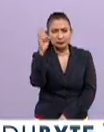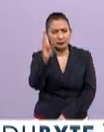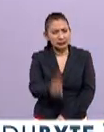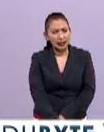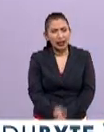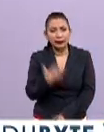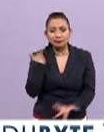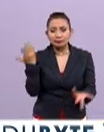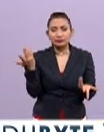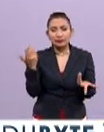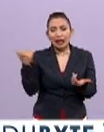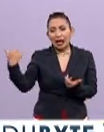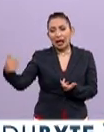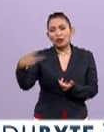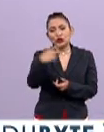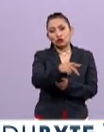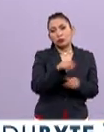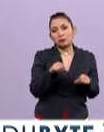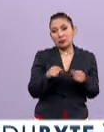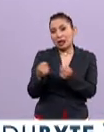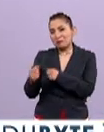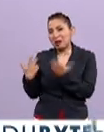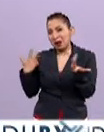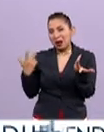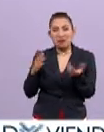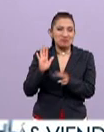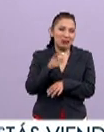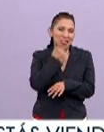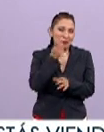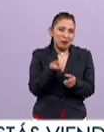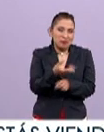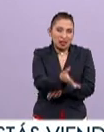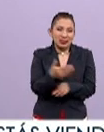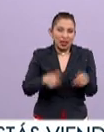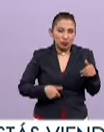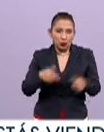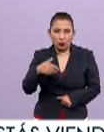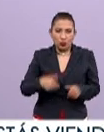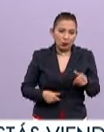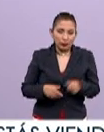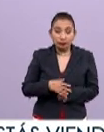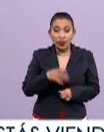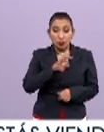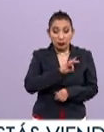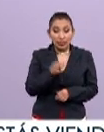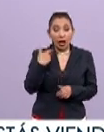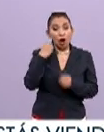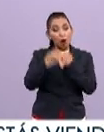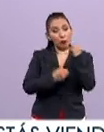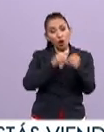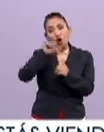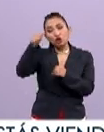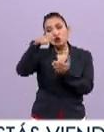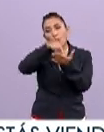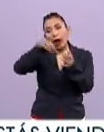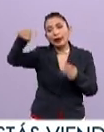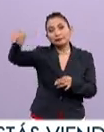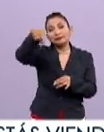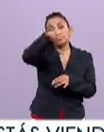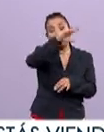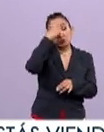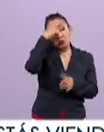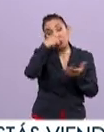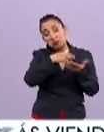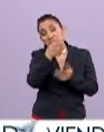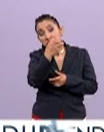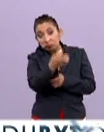Muchas que se rompan gracias. Cada uno una piernita, y que pueda llevarse esta obra a otros foros, porque me